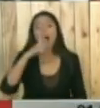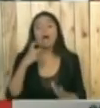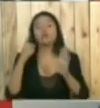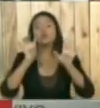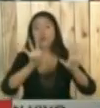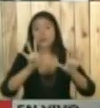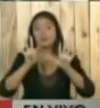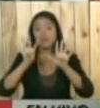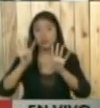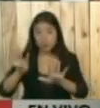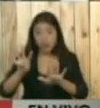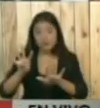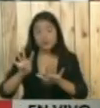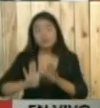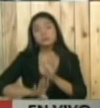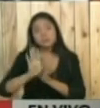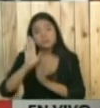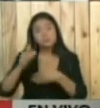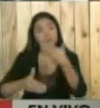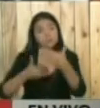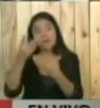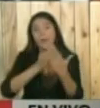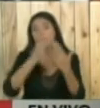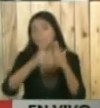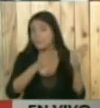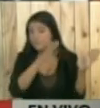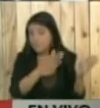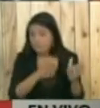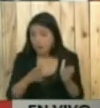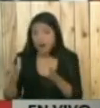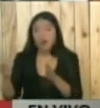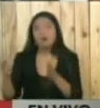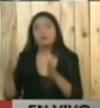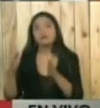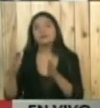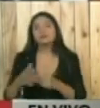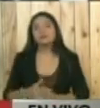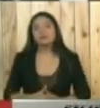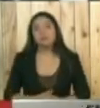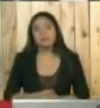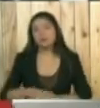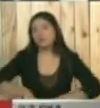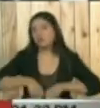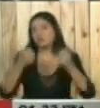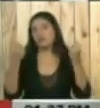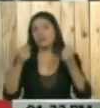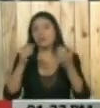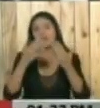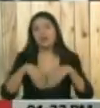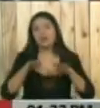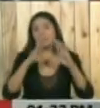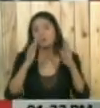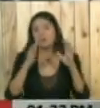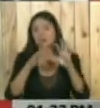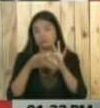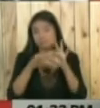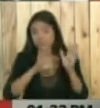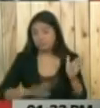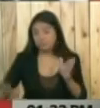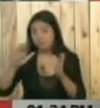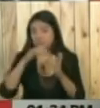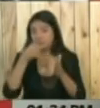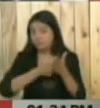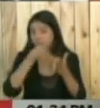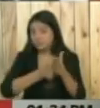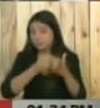99, se ha venido desarrollando una agenda extensa para escapar de los efectos destructores de la globalización neoliberal, del